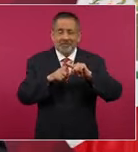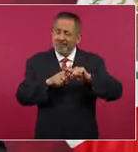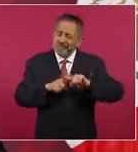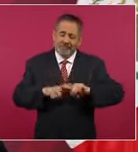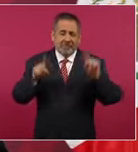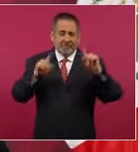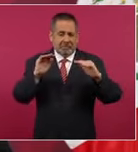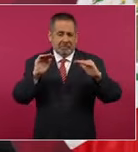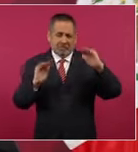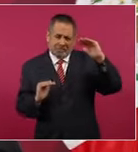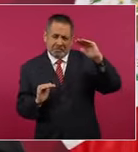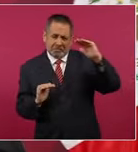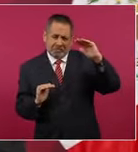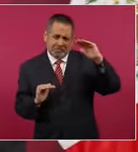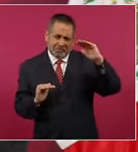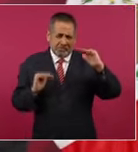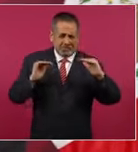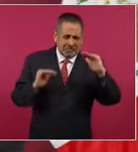y por eso